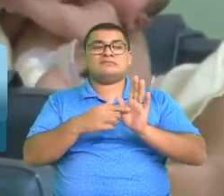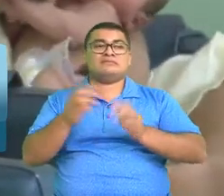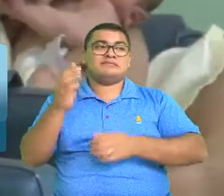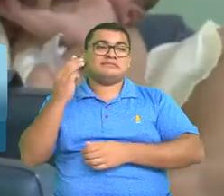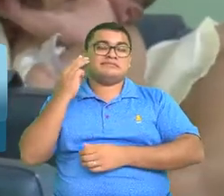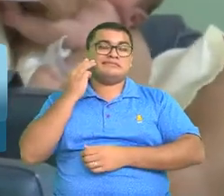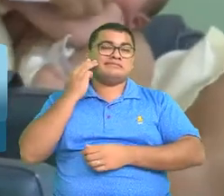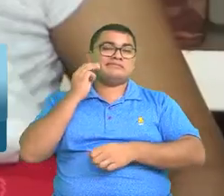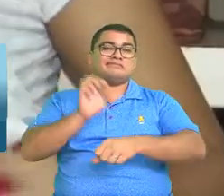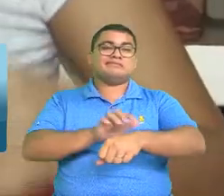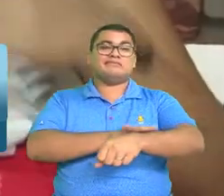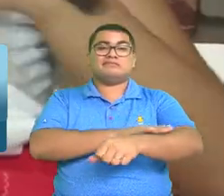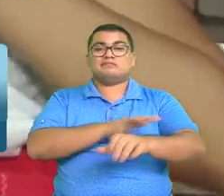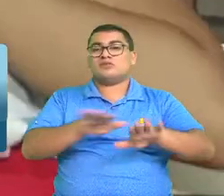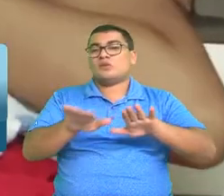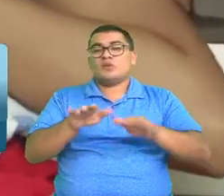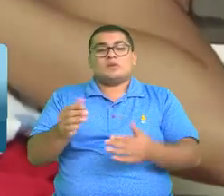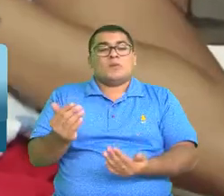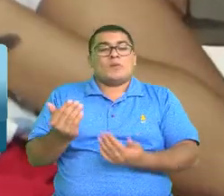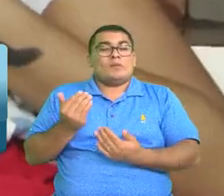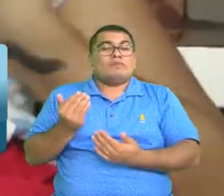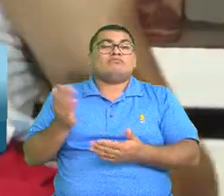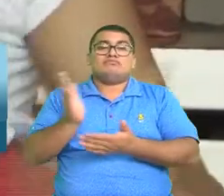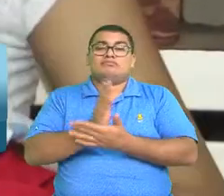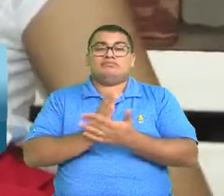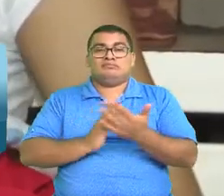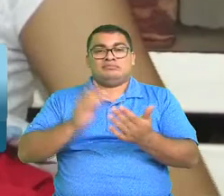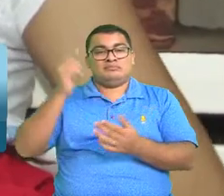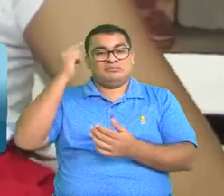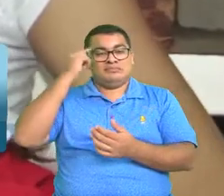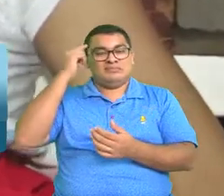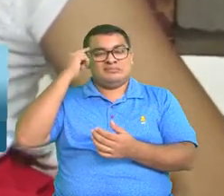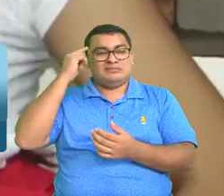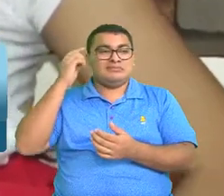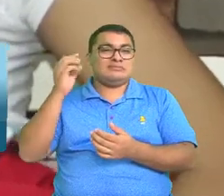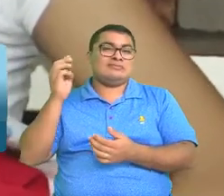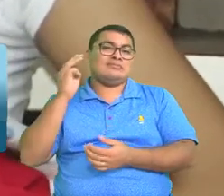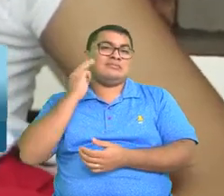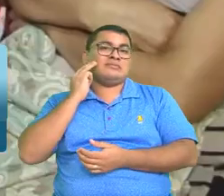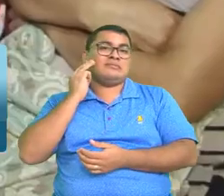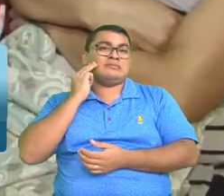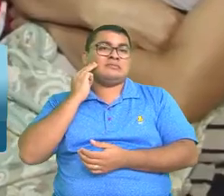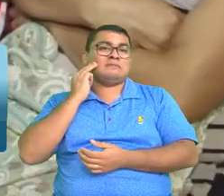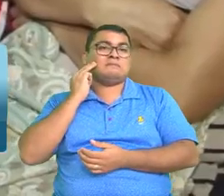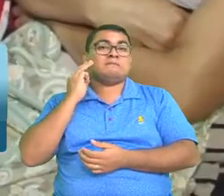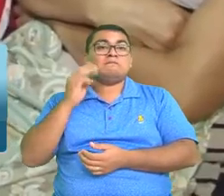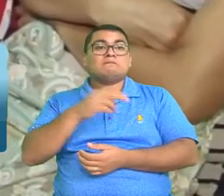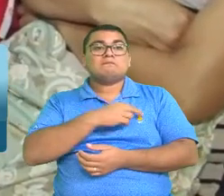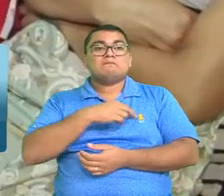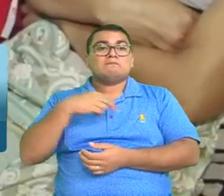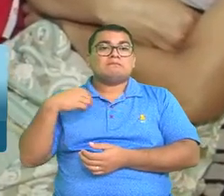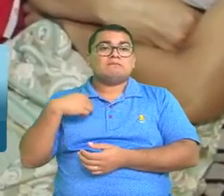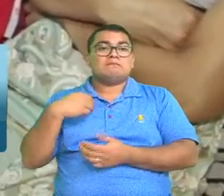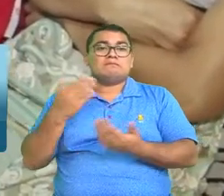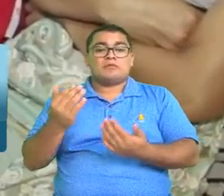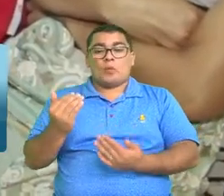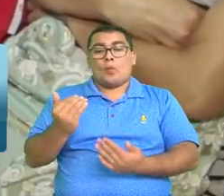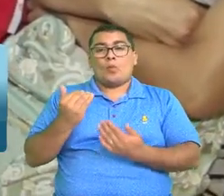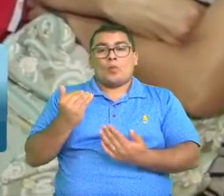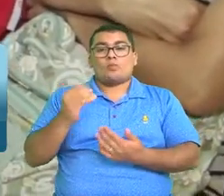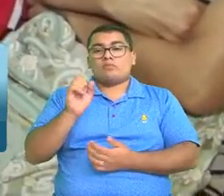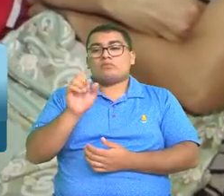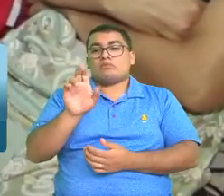madre siente que no puede dar pecho, porque hay creencias pues de que la madre ya no, lo que está dando es el suerito, que ya no tiene